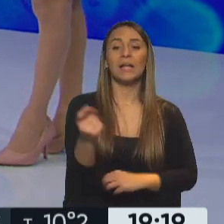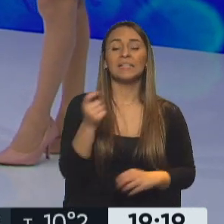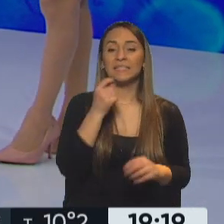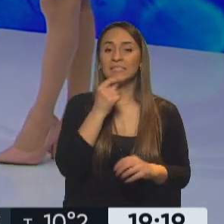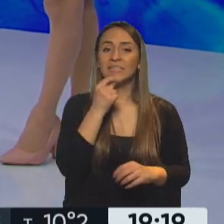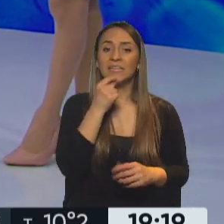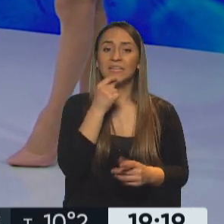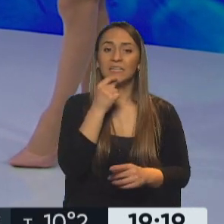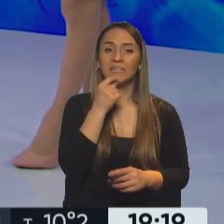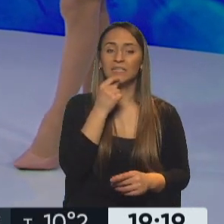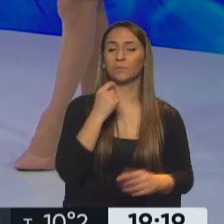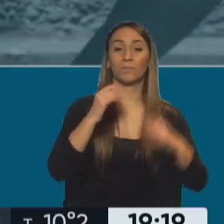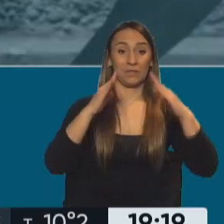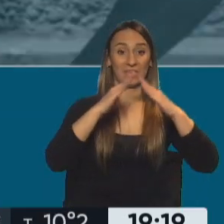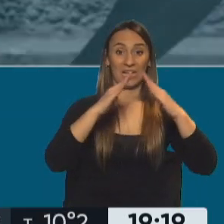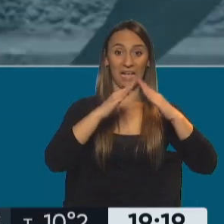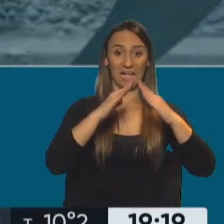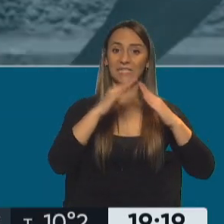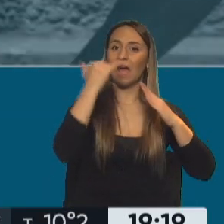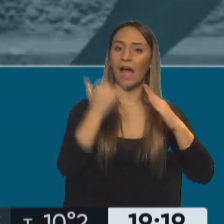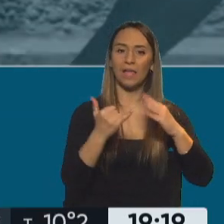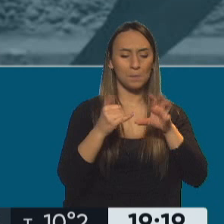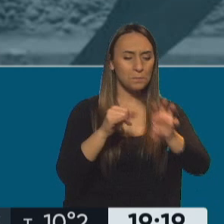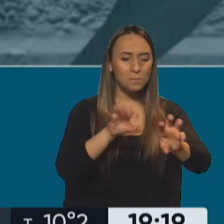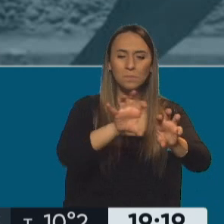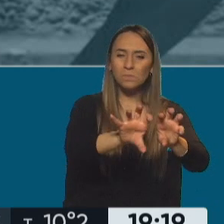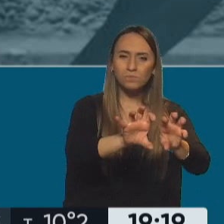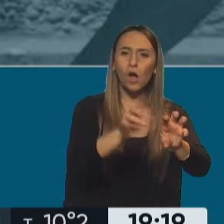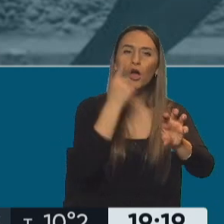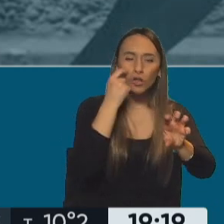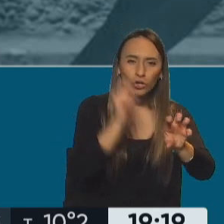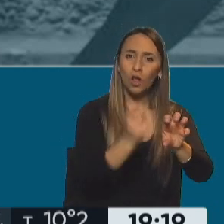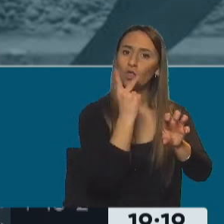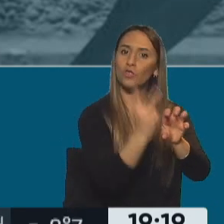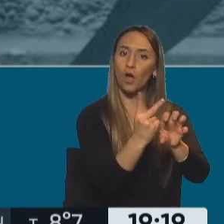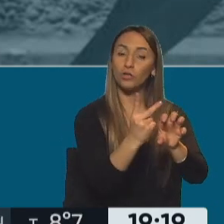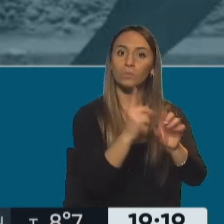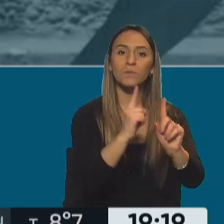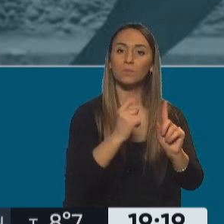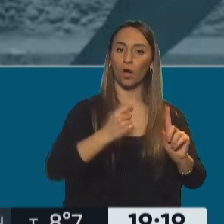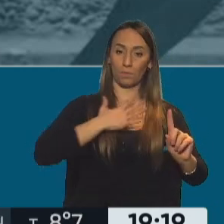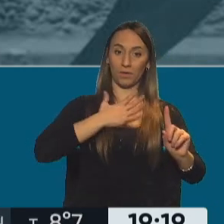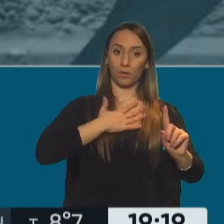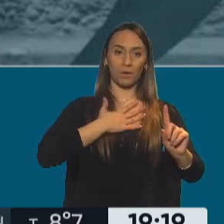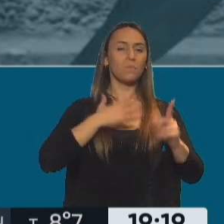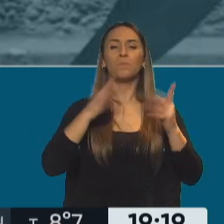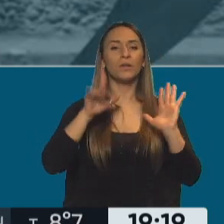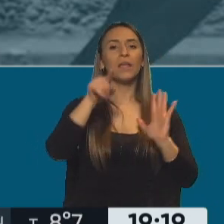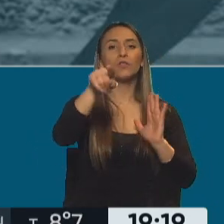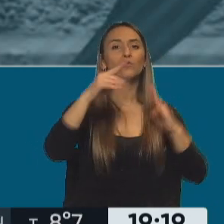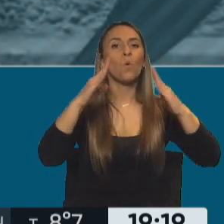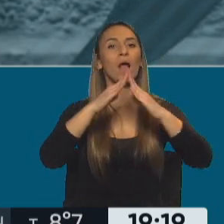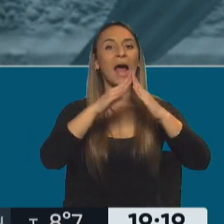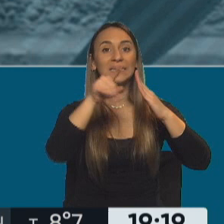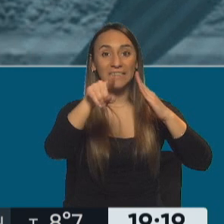un medidor a mi nombre? Bueno, se va a poder subsidiar el medidor que esté en la residencia en donde vos estés viviendo. Claro.